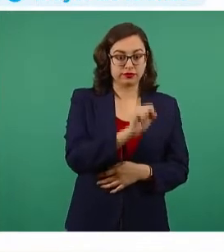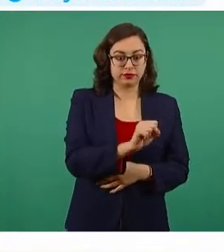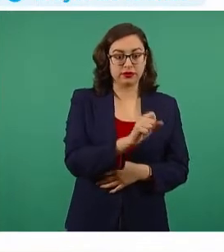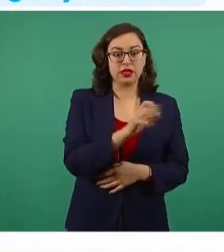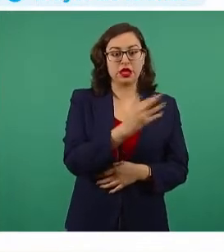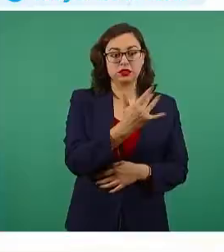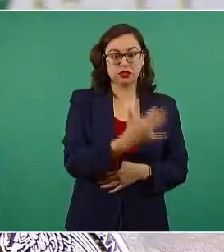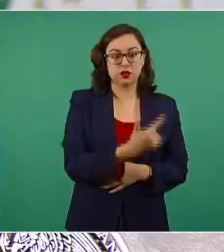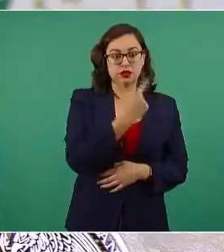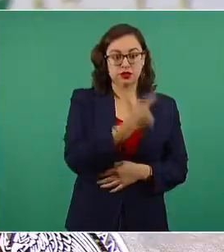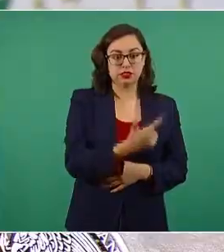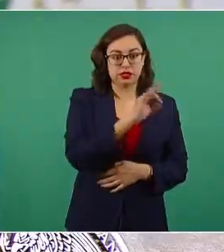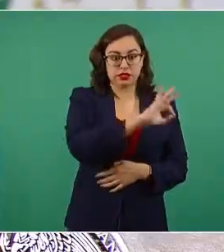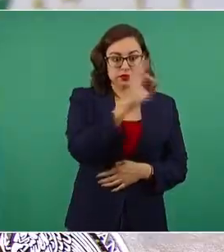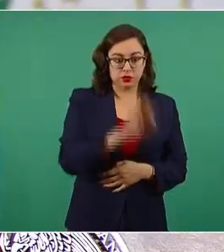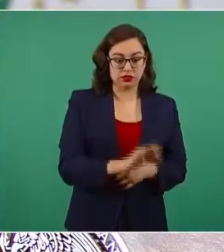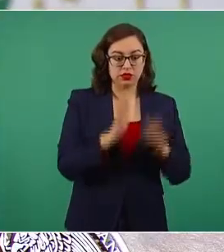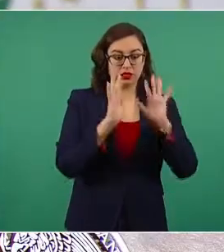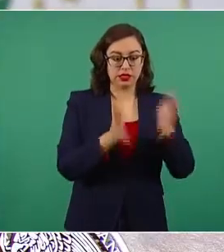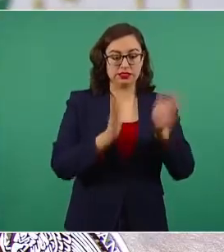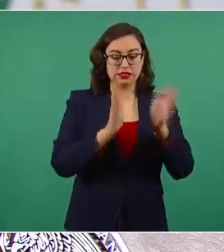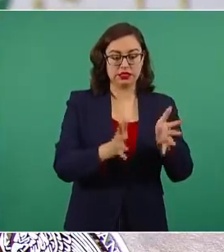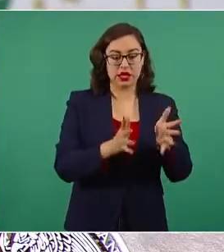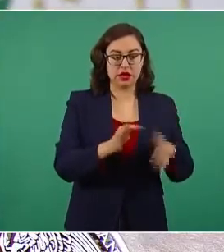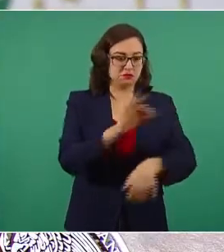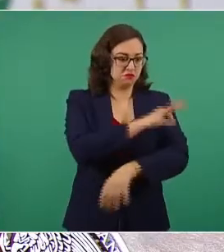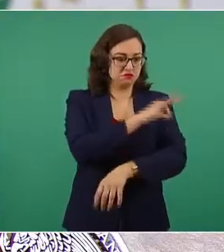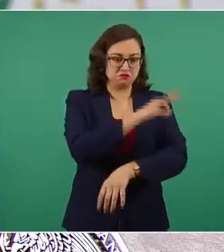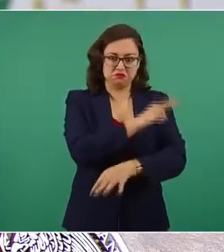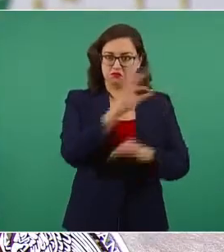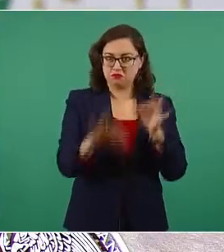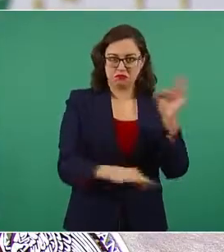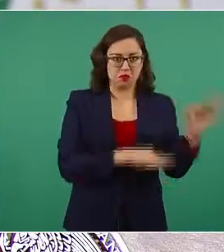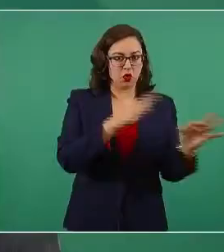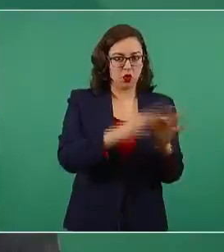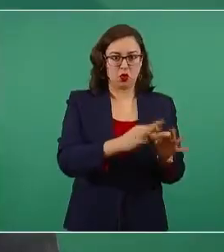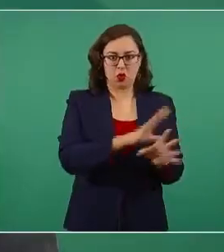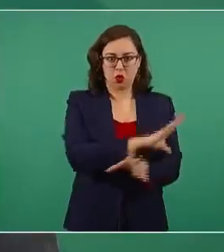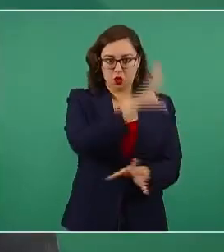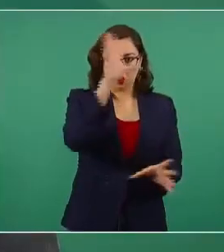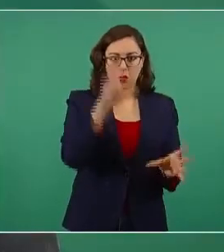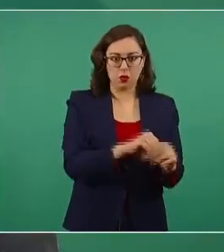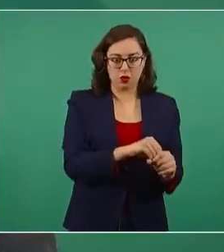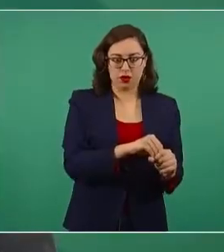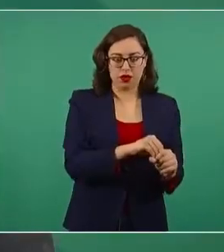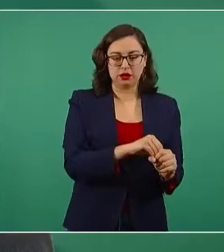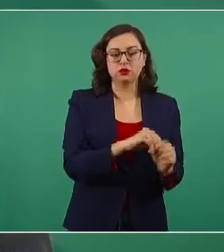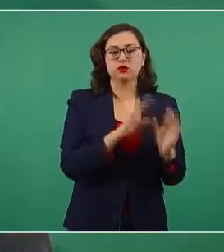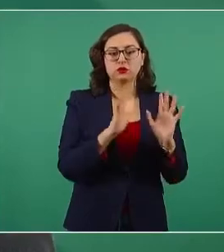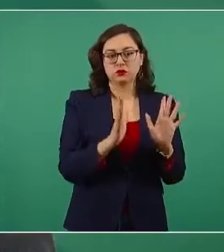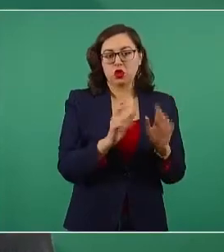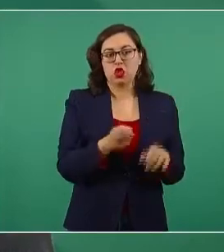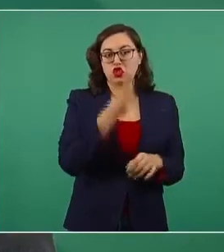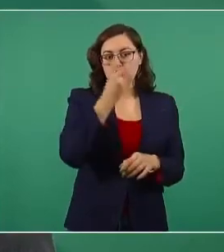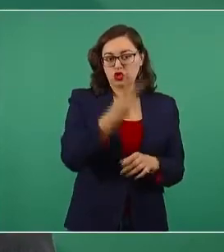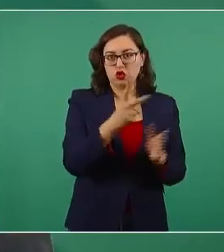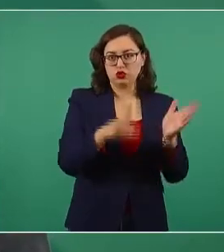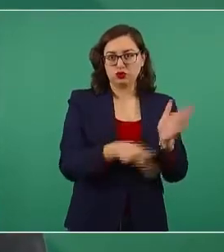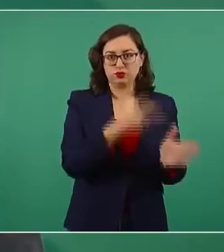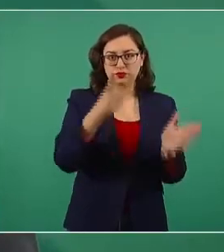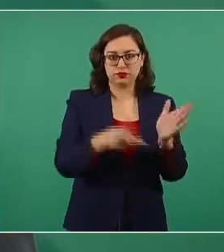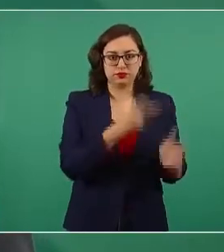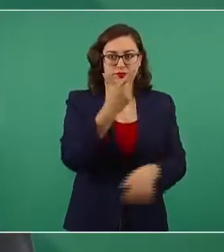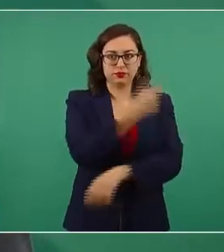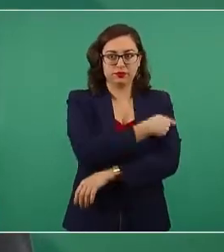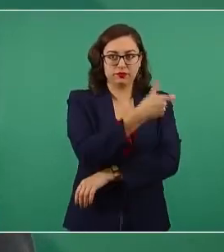son esquemas completos. Ya no hace falta ninguna dosis adicional, ya sea porque recibieron las 2 dosis